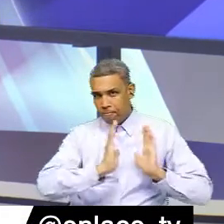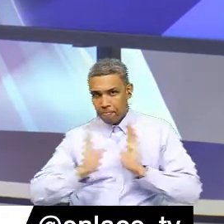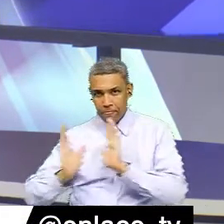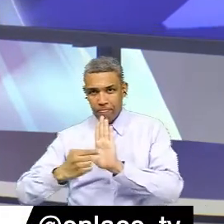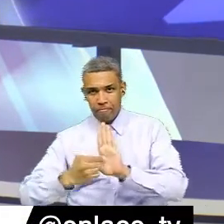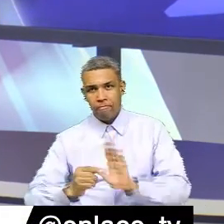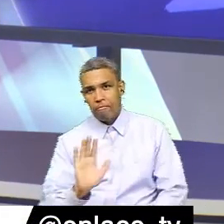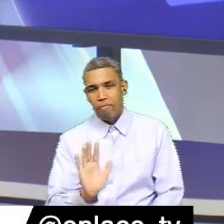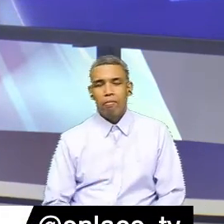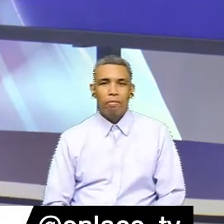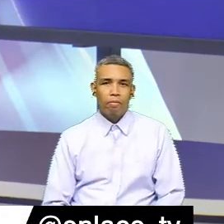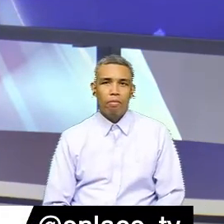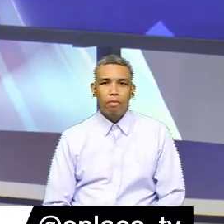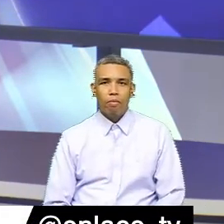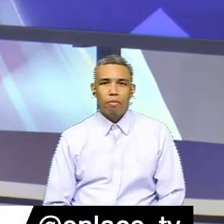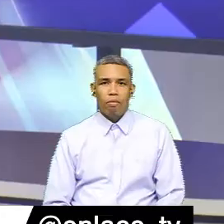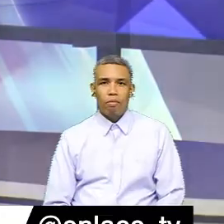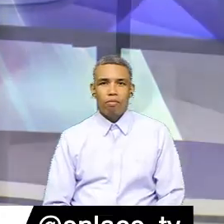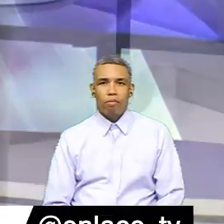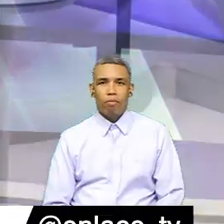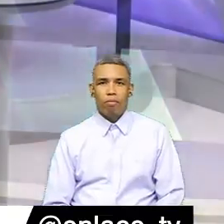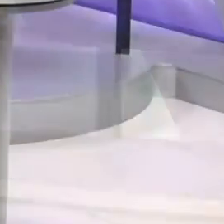ver ya regresamos en las noticias